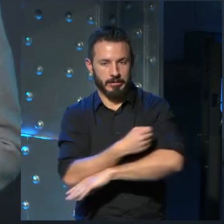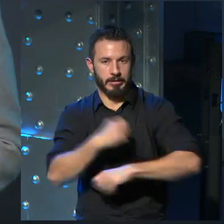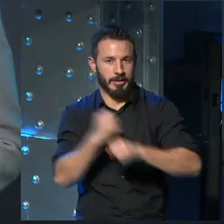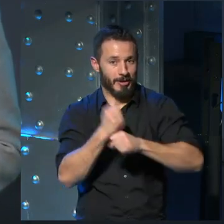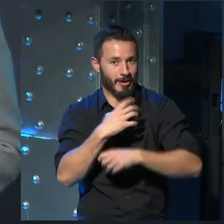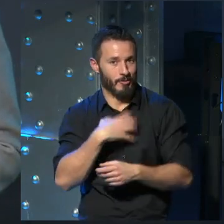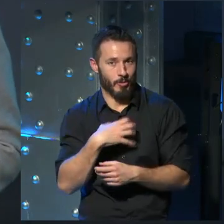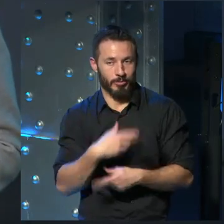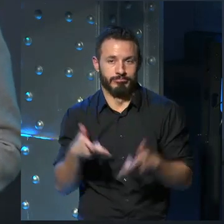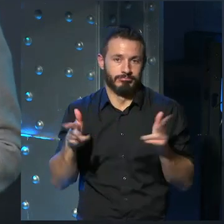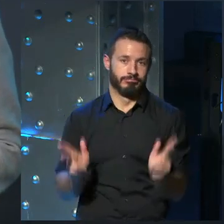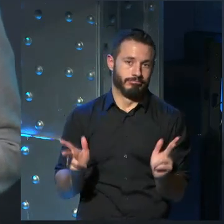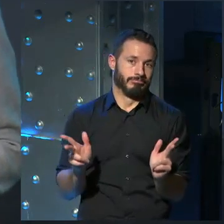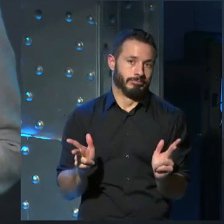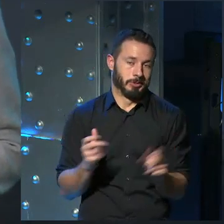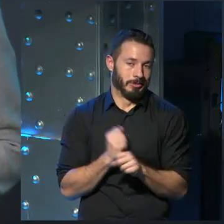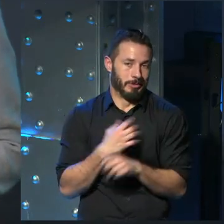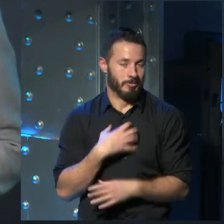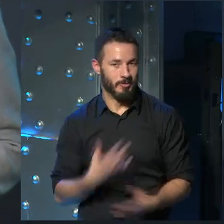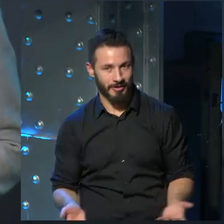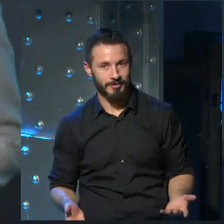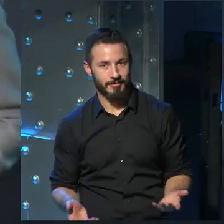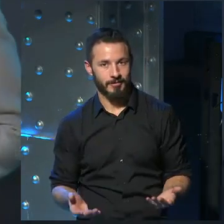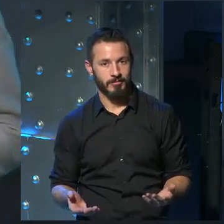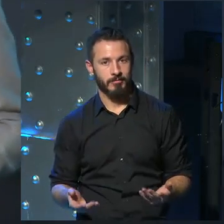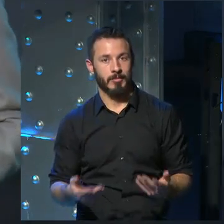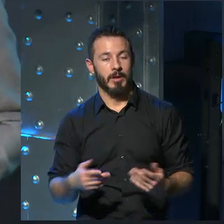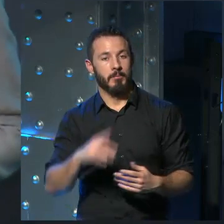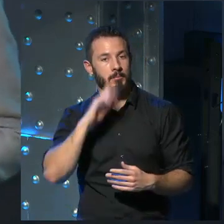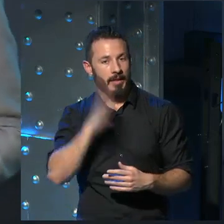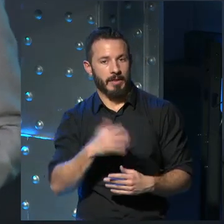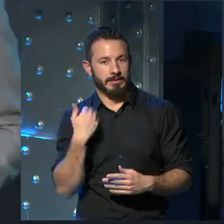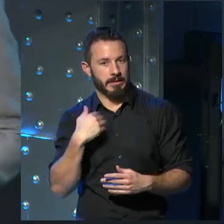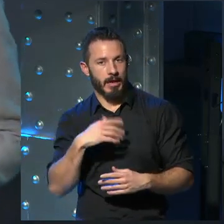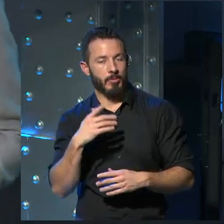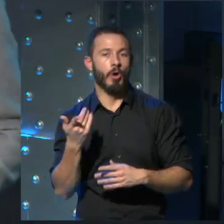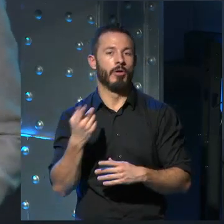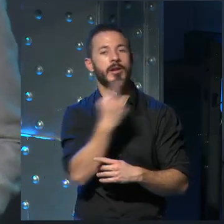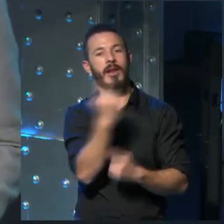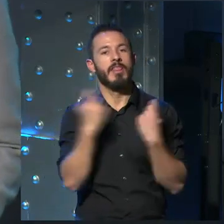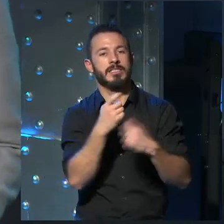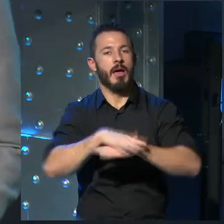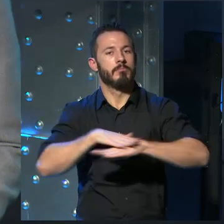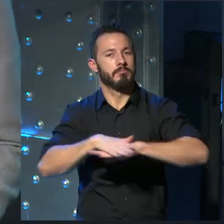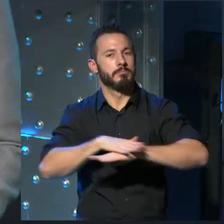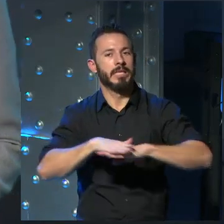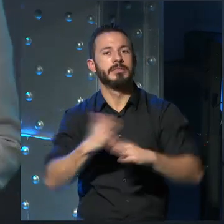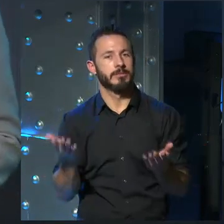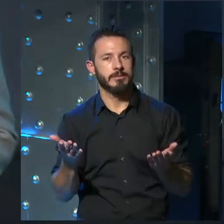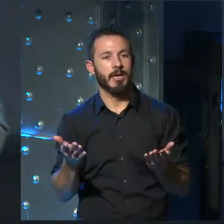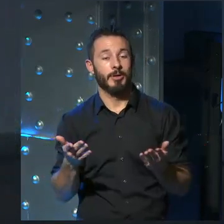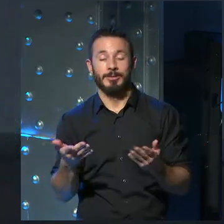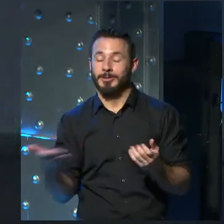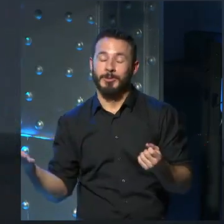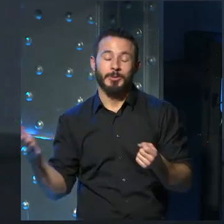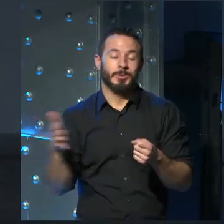está sentado en el tren, ¿no? Y que esa es una, parece necesidad básica, pero que todavía estamos empezando a